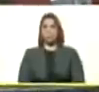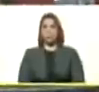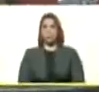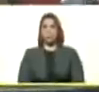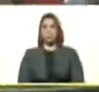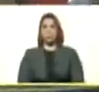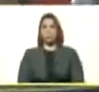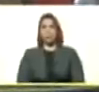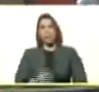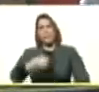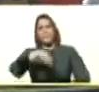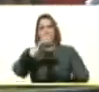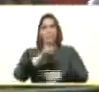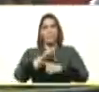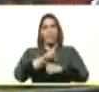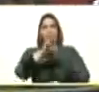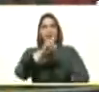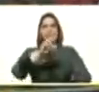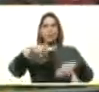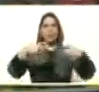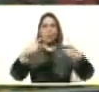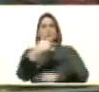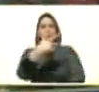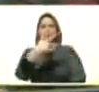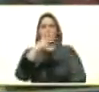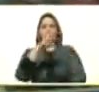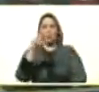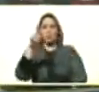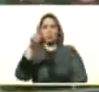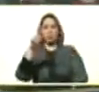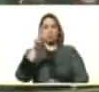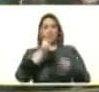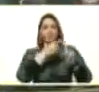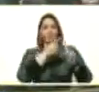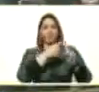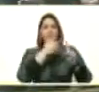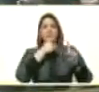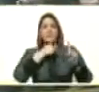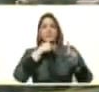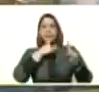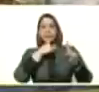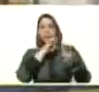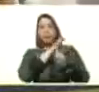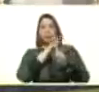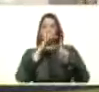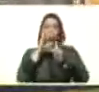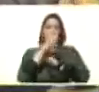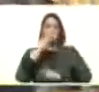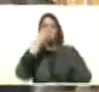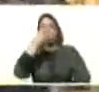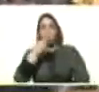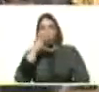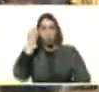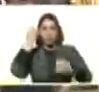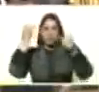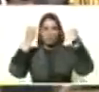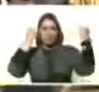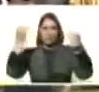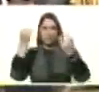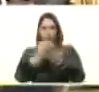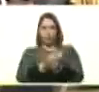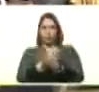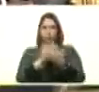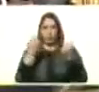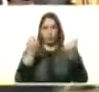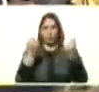La primera R de las nuevas tres R, la resistencia cultural, política, ideológica,